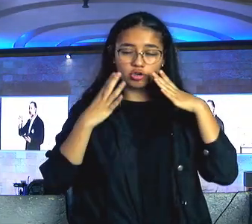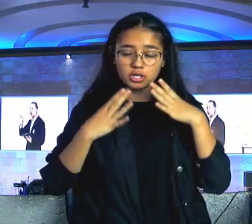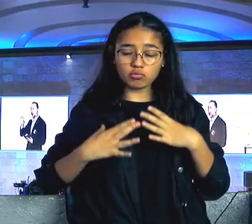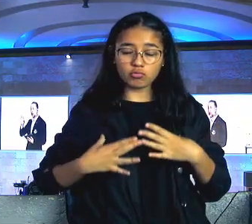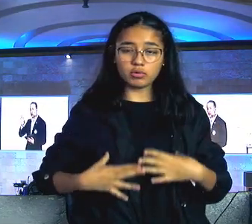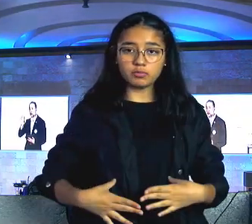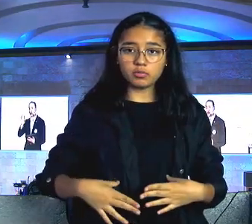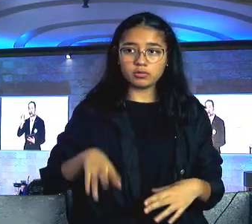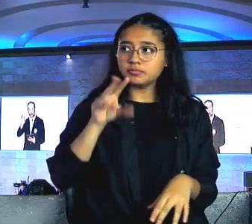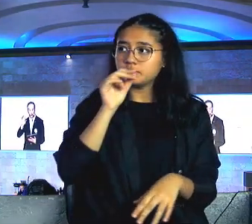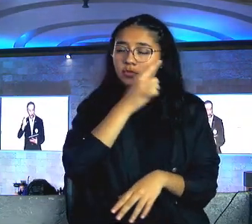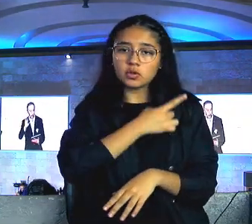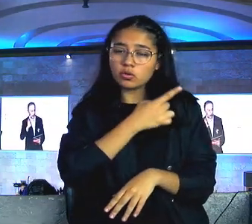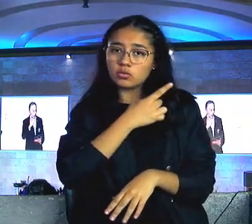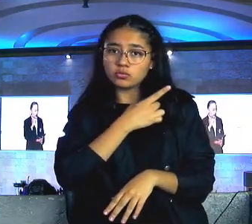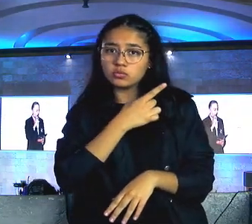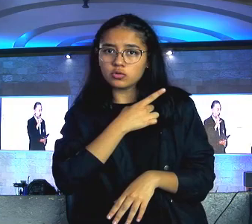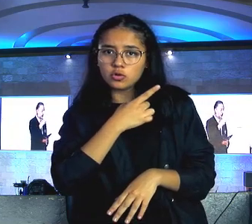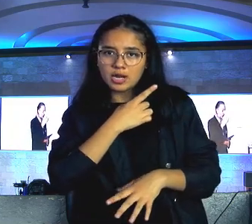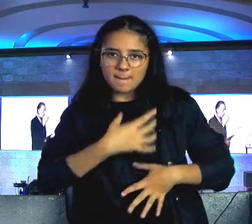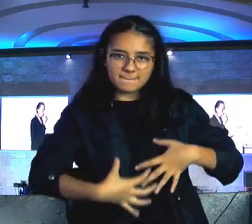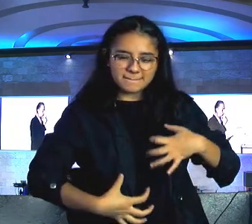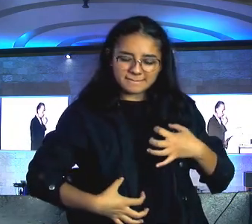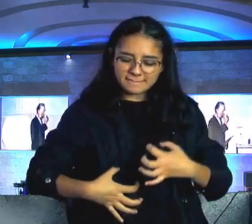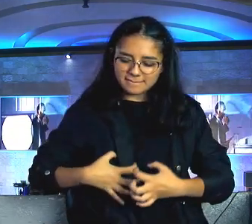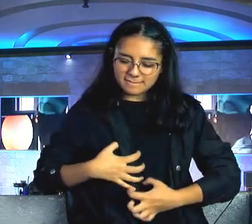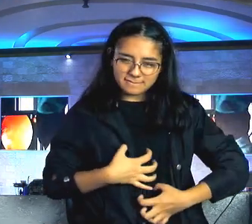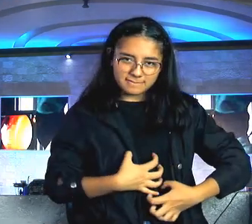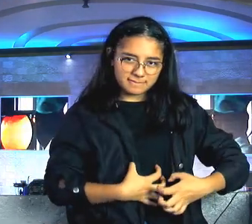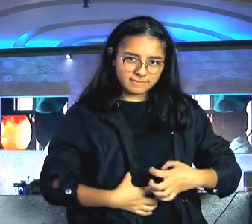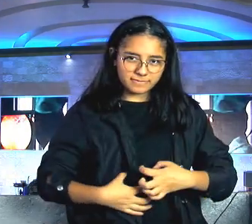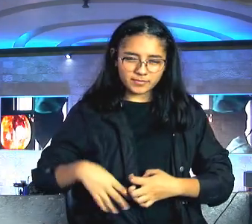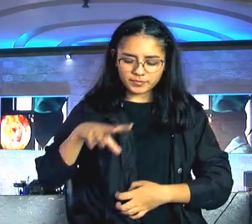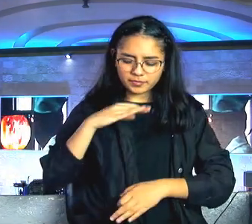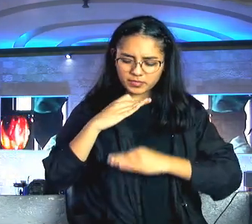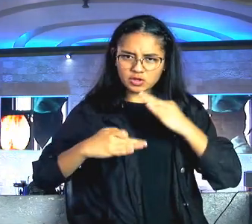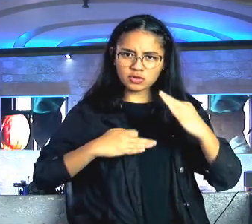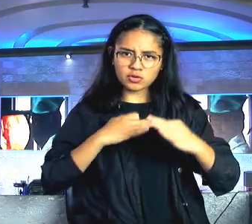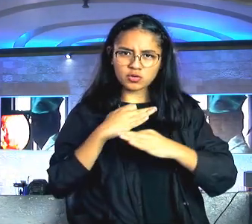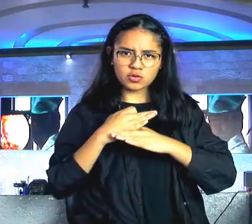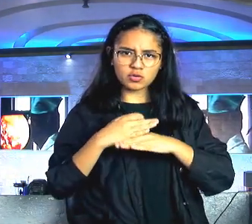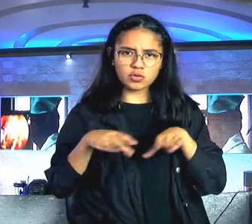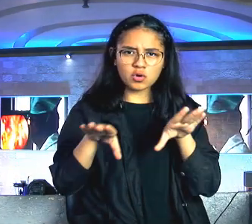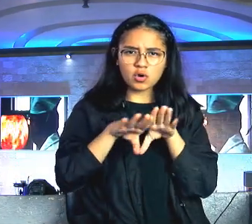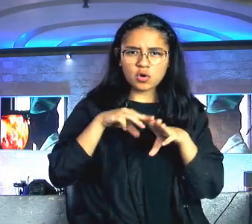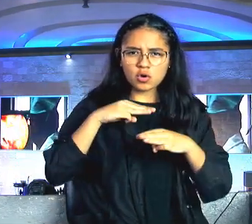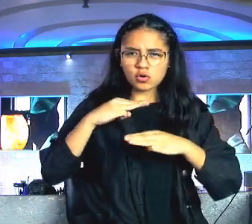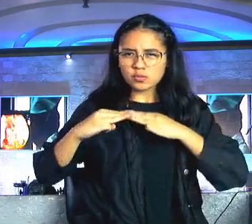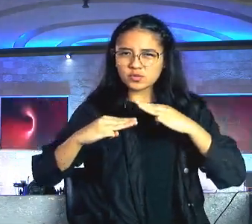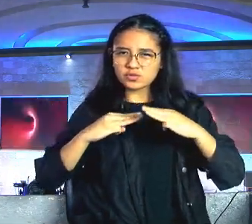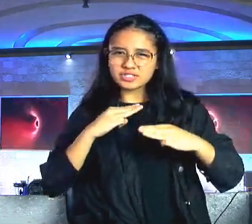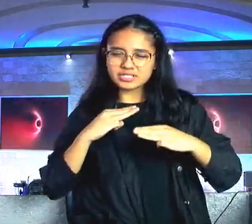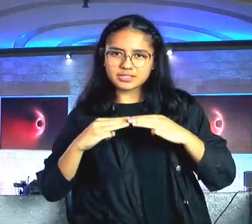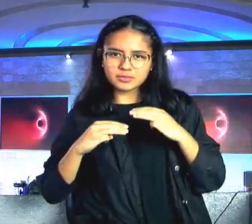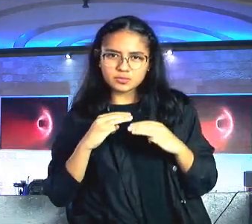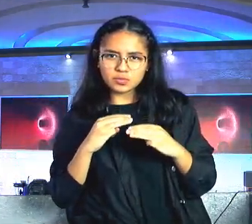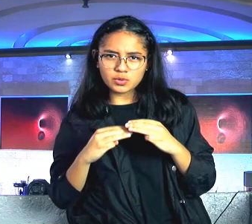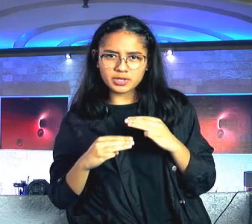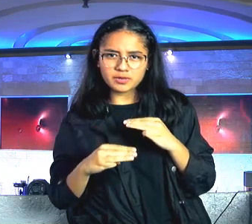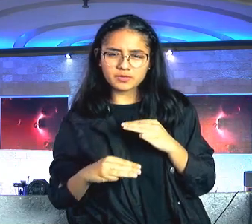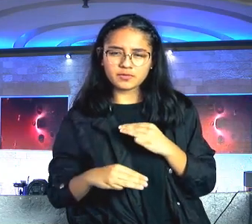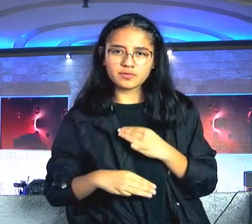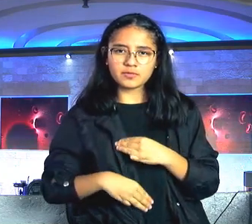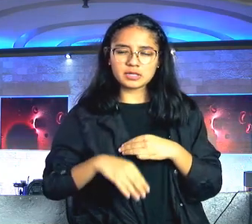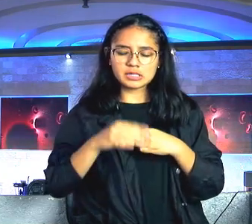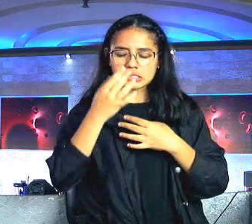están viendo tus órganos como una endoscopía que ve si tienes alguna fisura en el esófago o